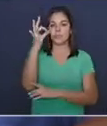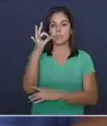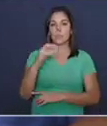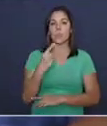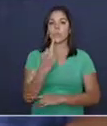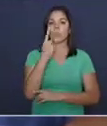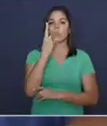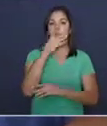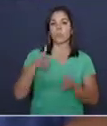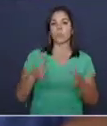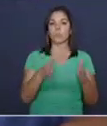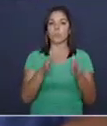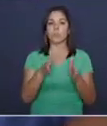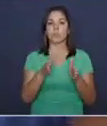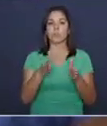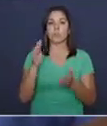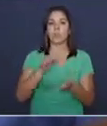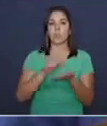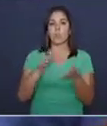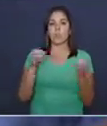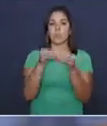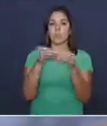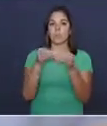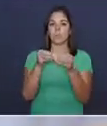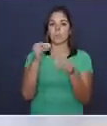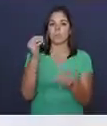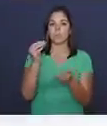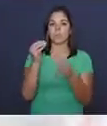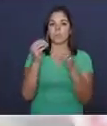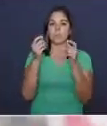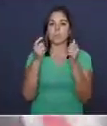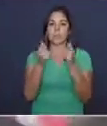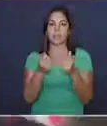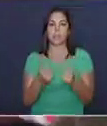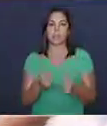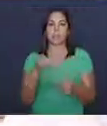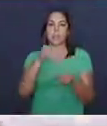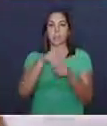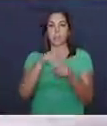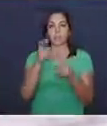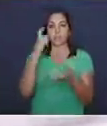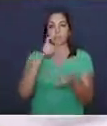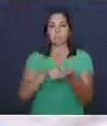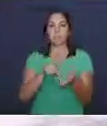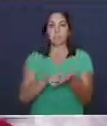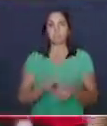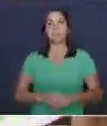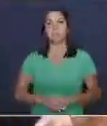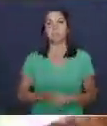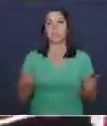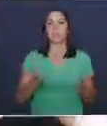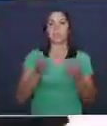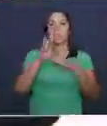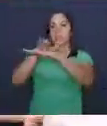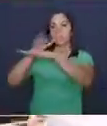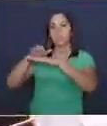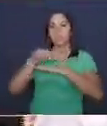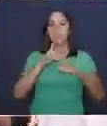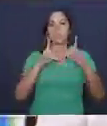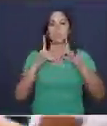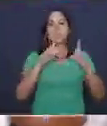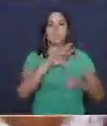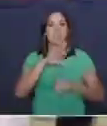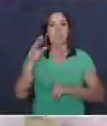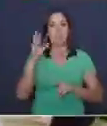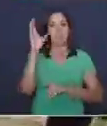otra salida que aumentar los ingresos fiscales. El constante llamado al diálogo y la búsqueda de consenso